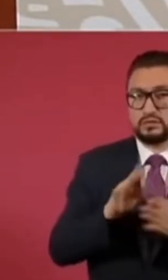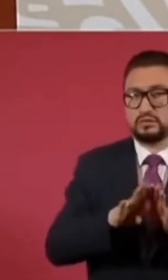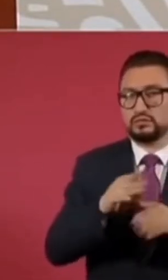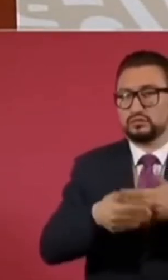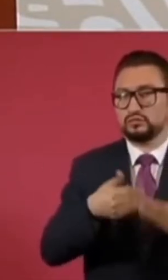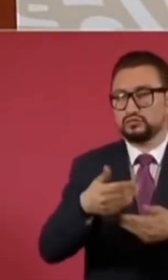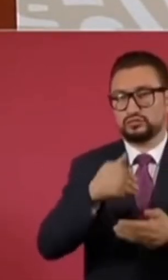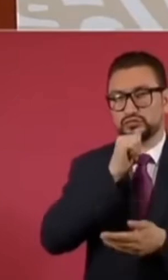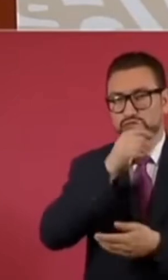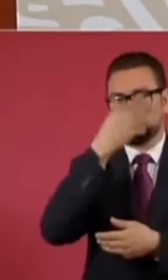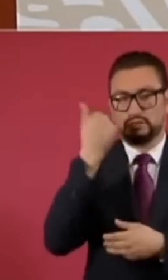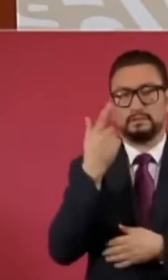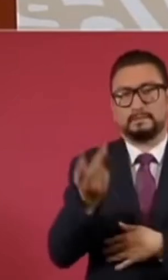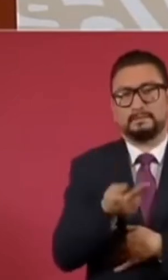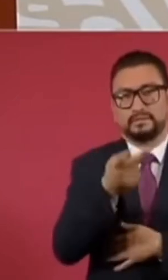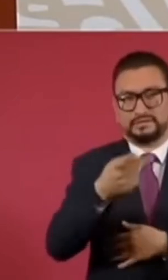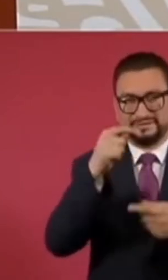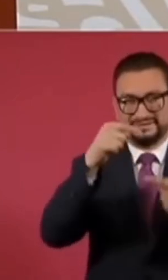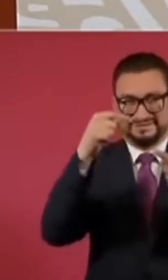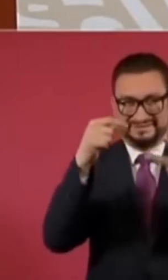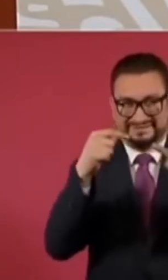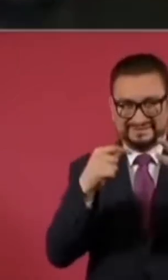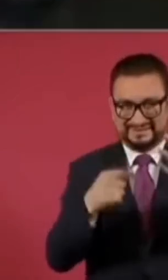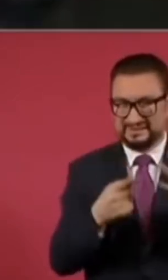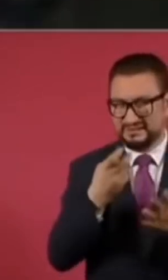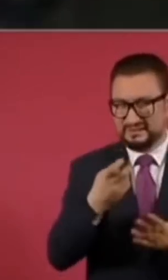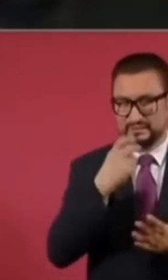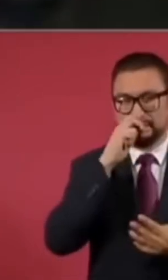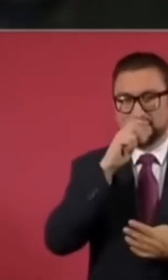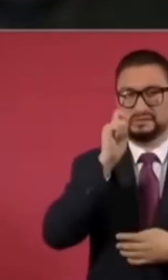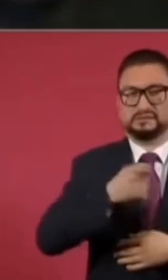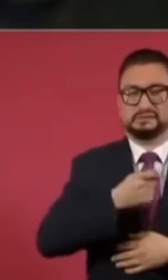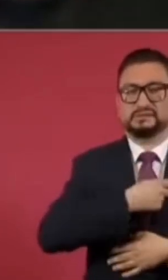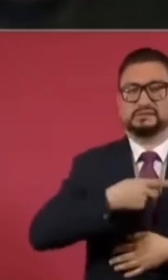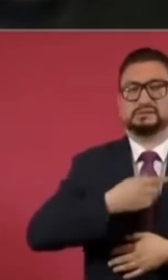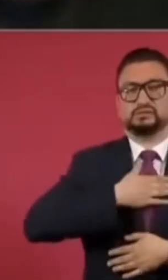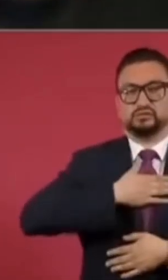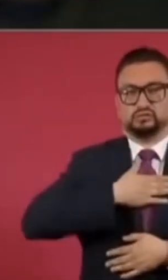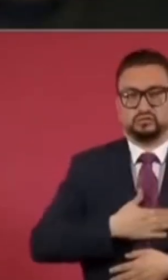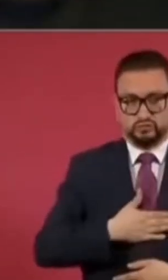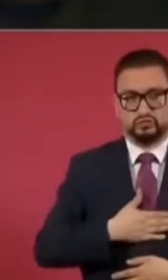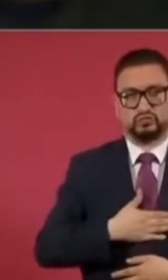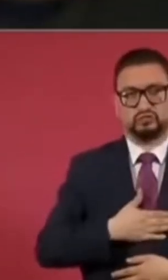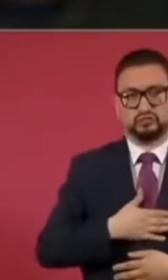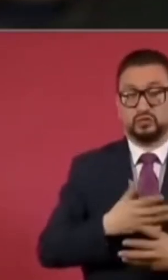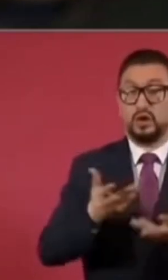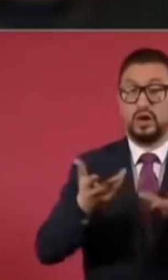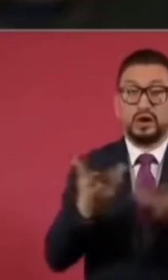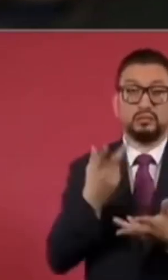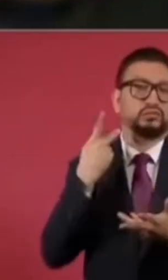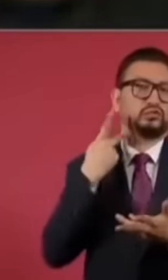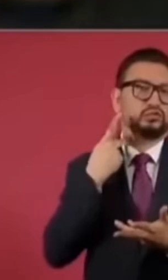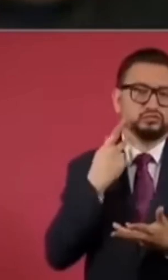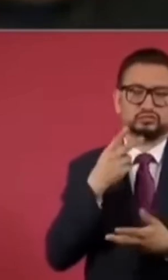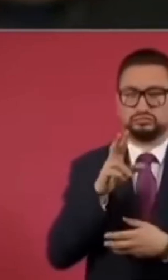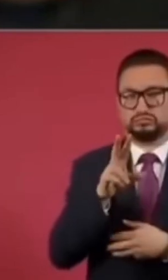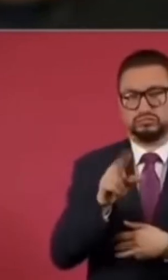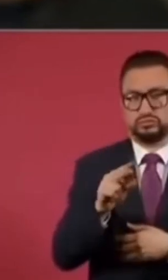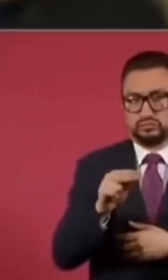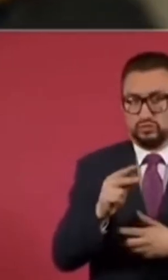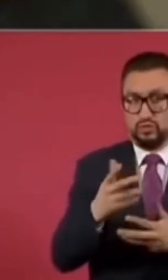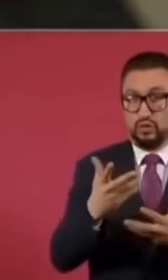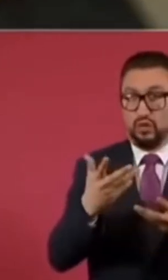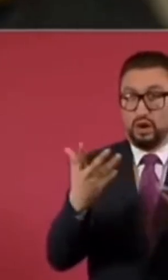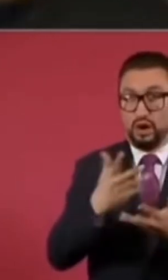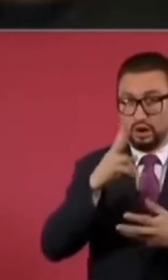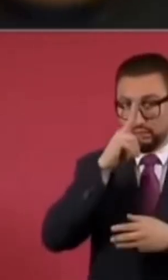hubo traiciones en su gobierno, o que si hubo pocas, como los secretarios de